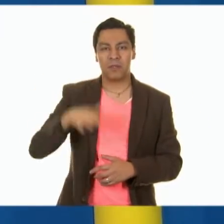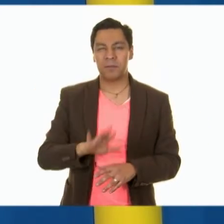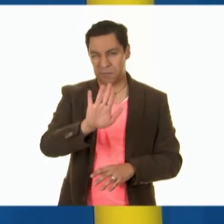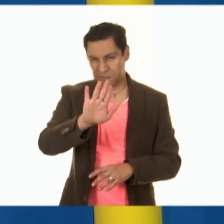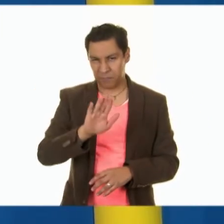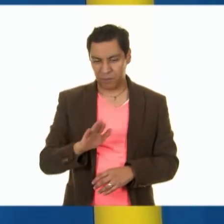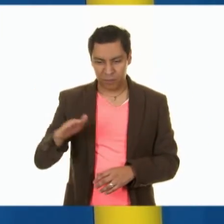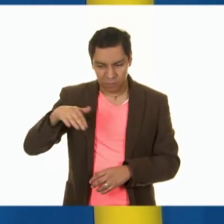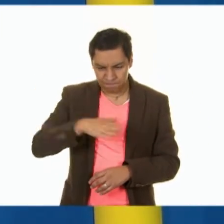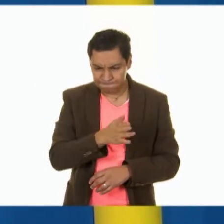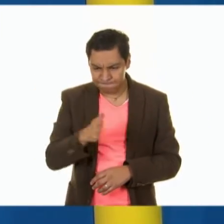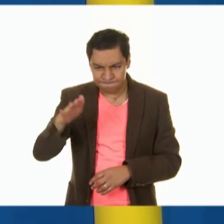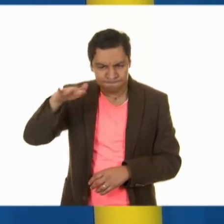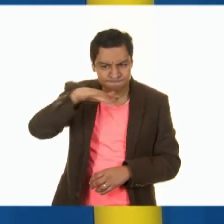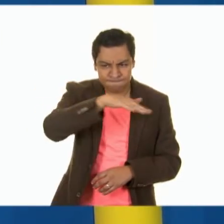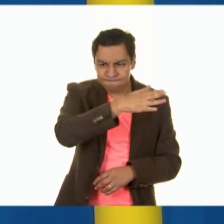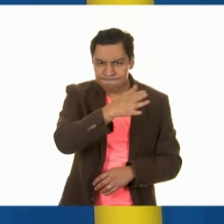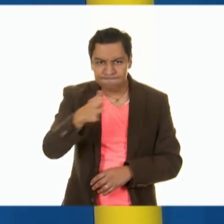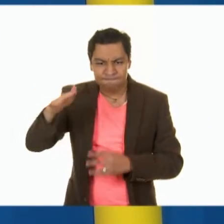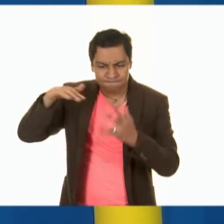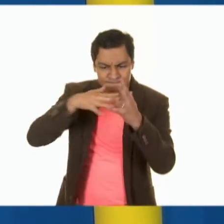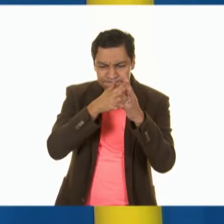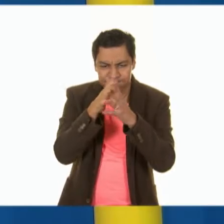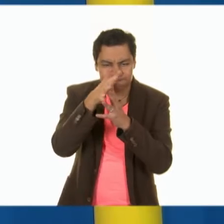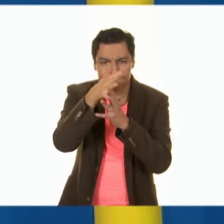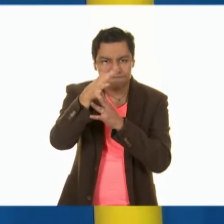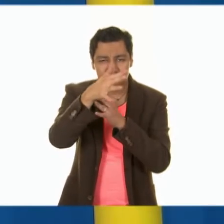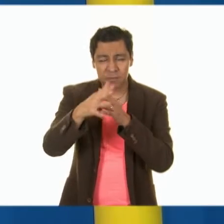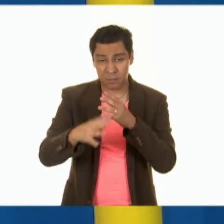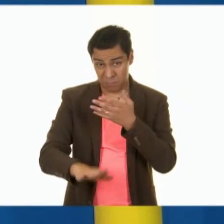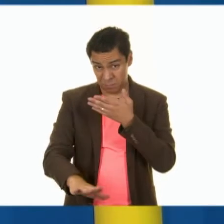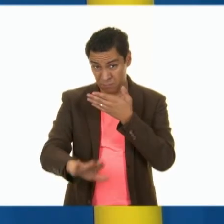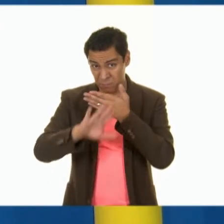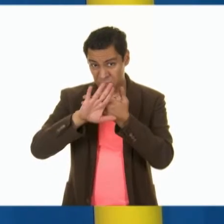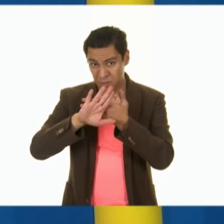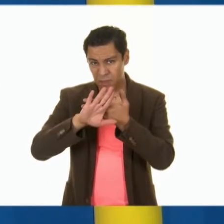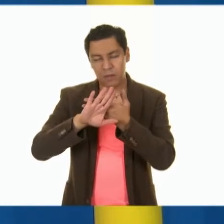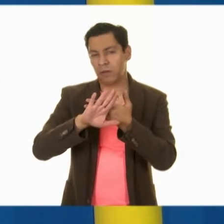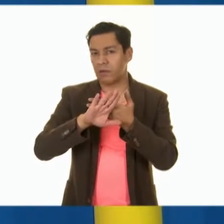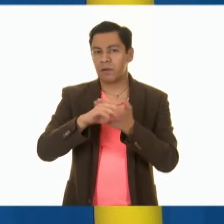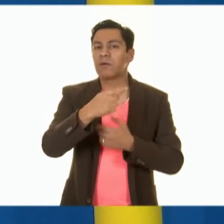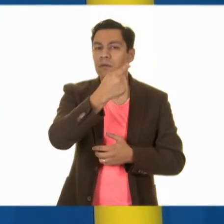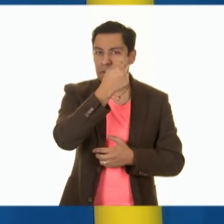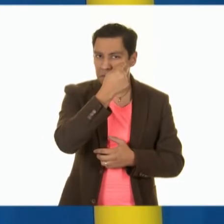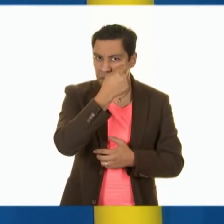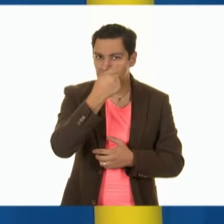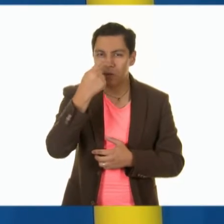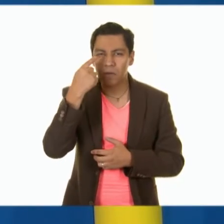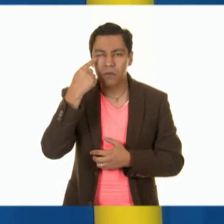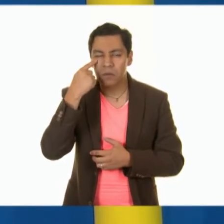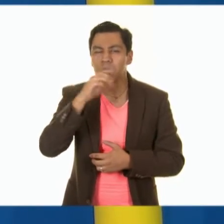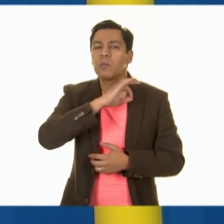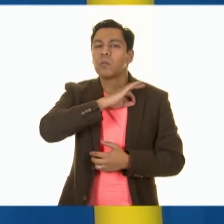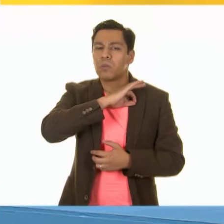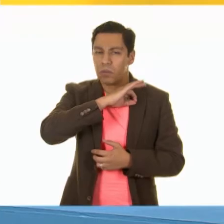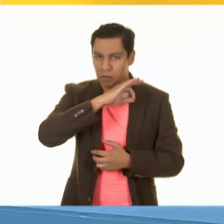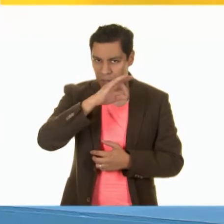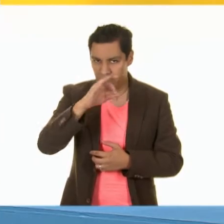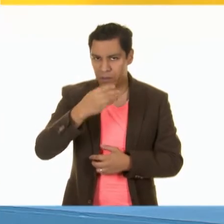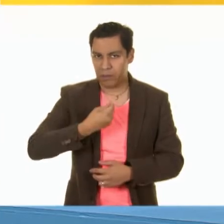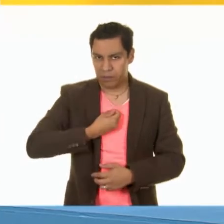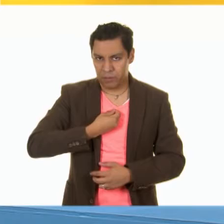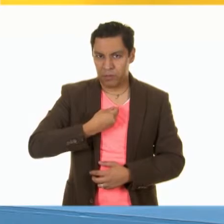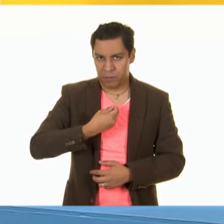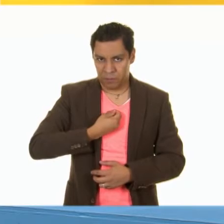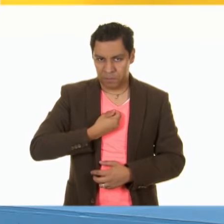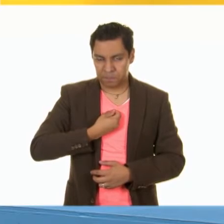vivos. Y también que nuestros ojos evolucionaron para poder registrar exactamente esta parte del espectro electromagnético.